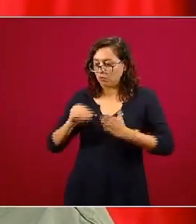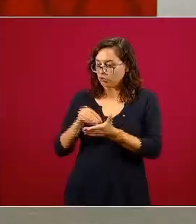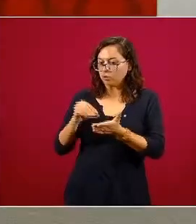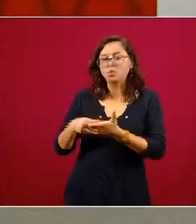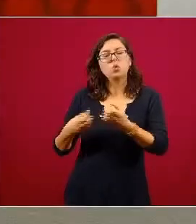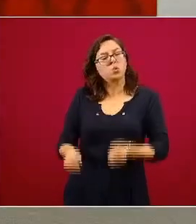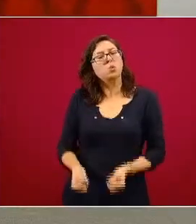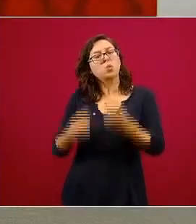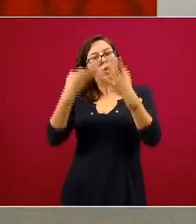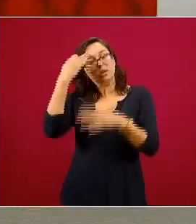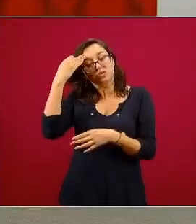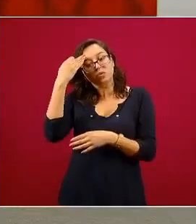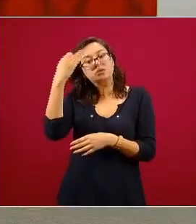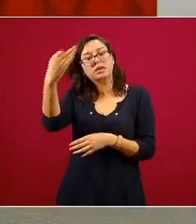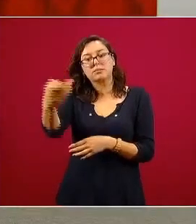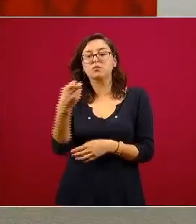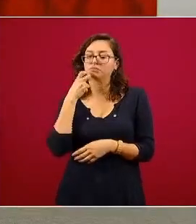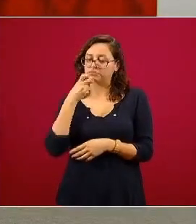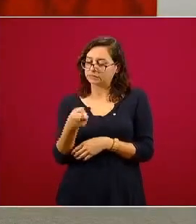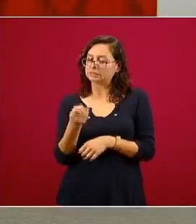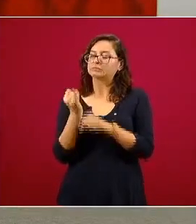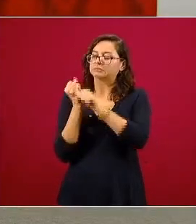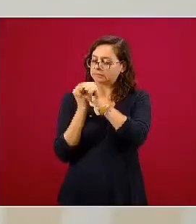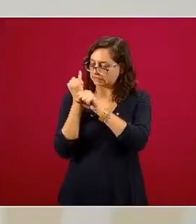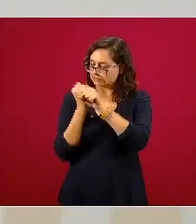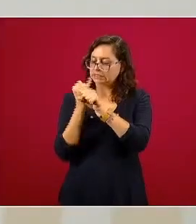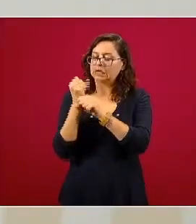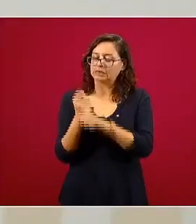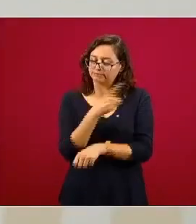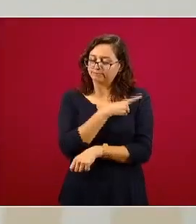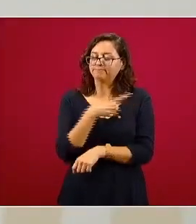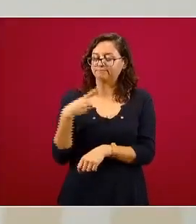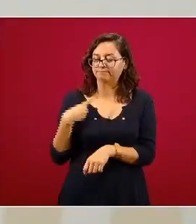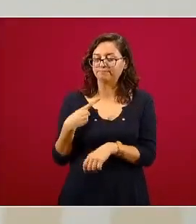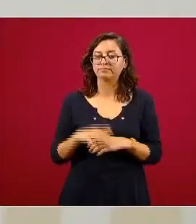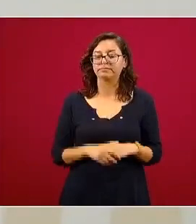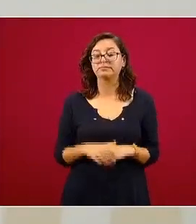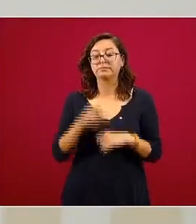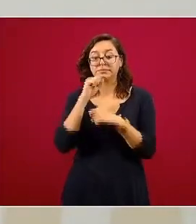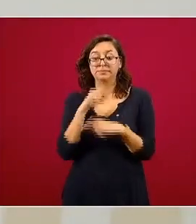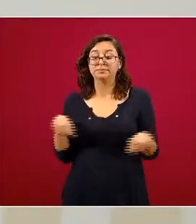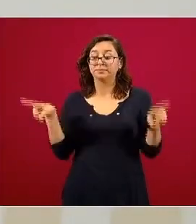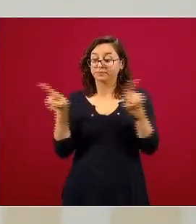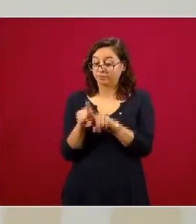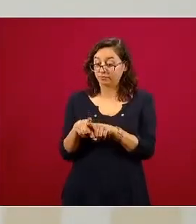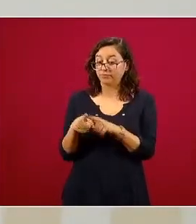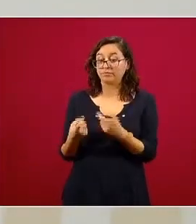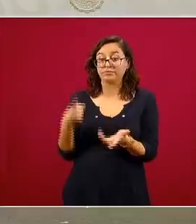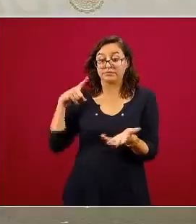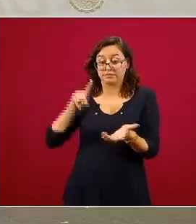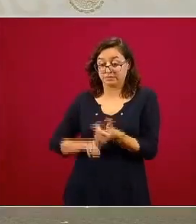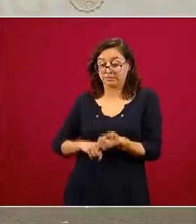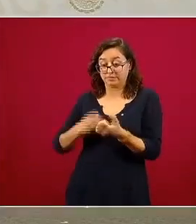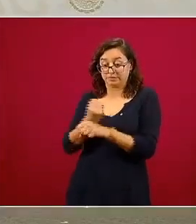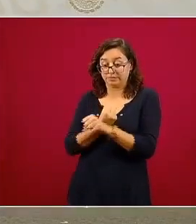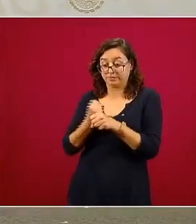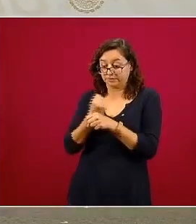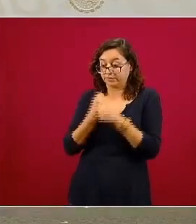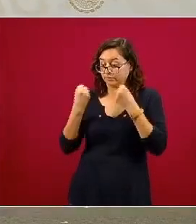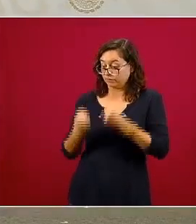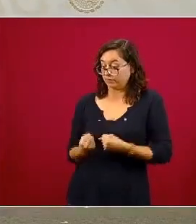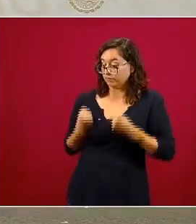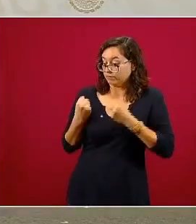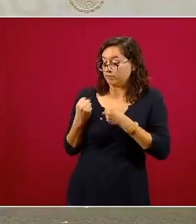de la respuesta inmunológica que se despierta, y si los anticuerpos que formamos y en diferentes